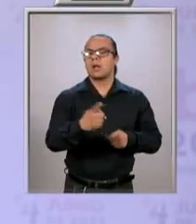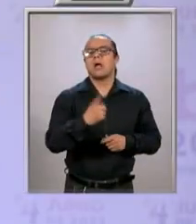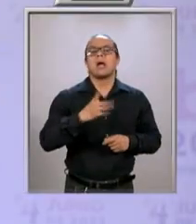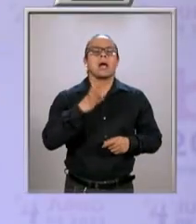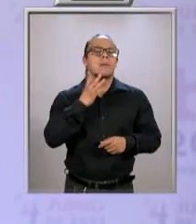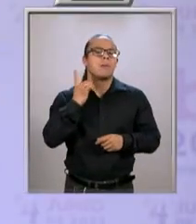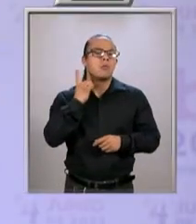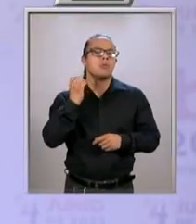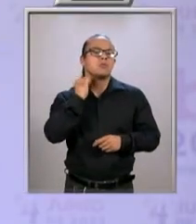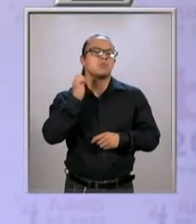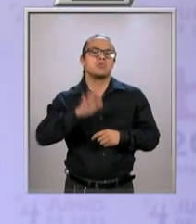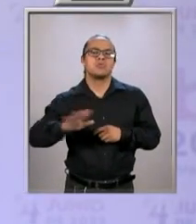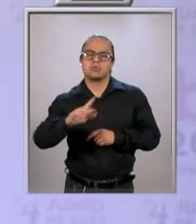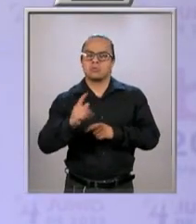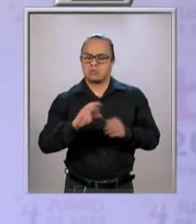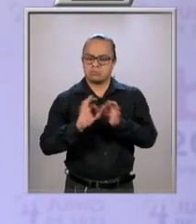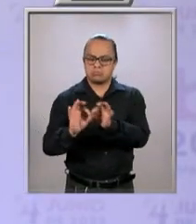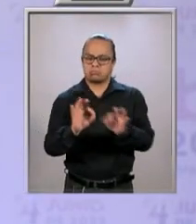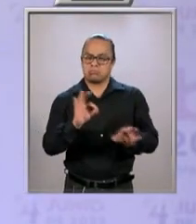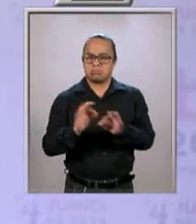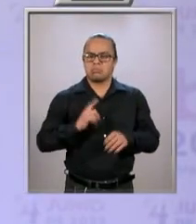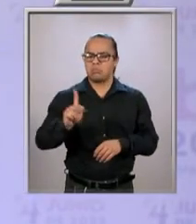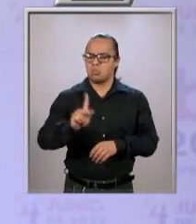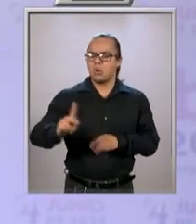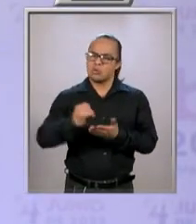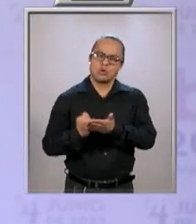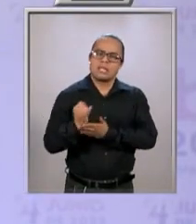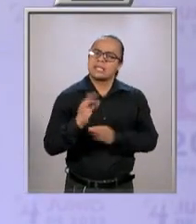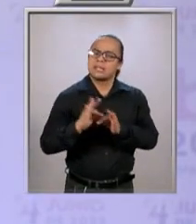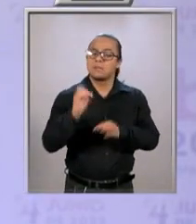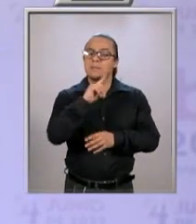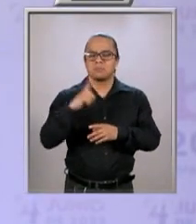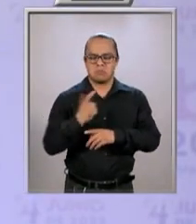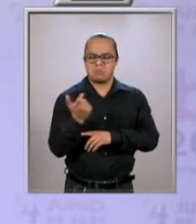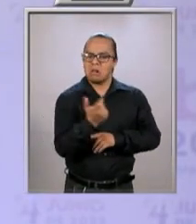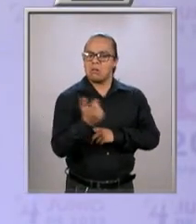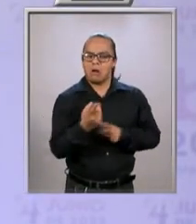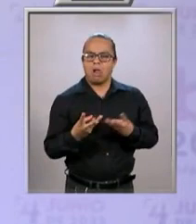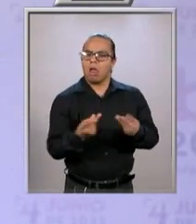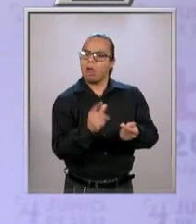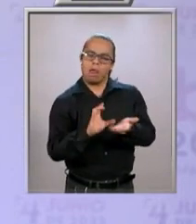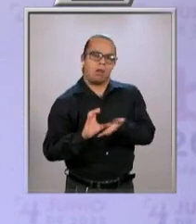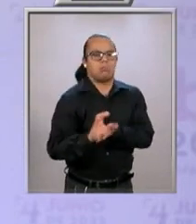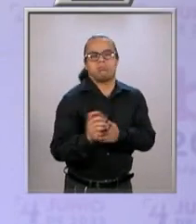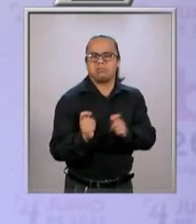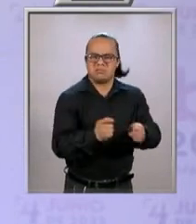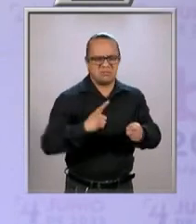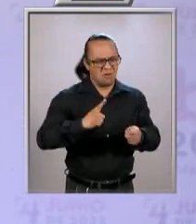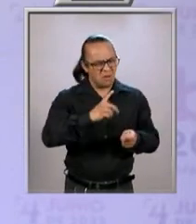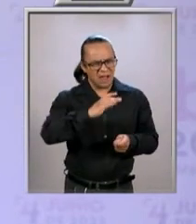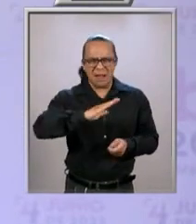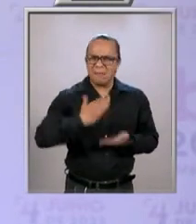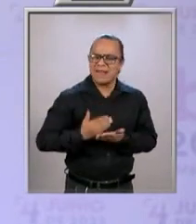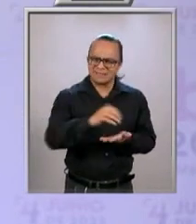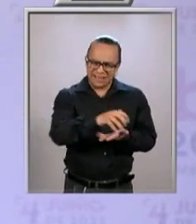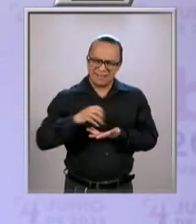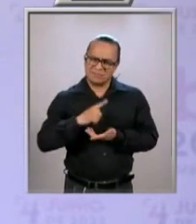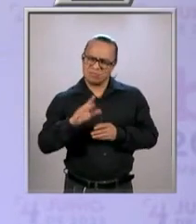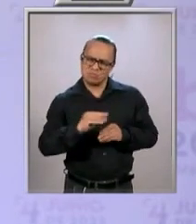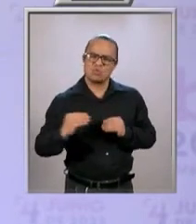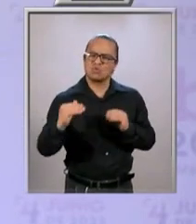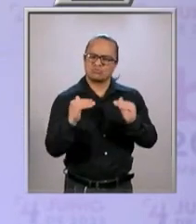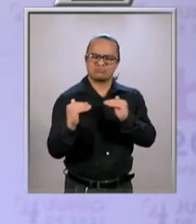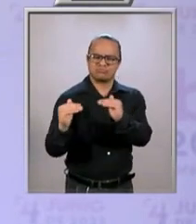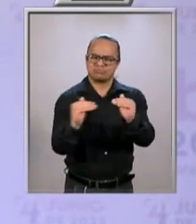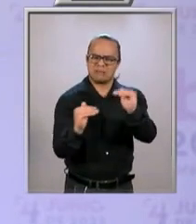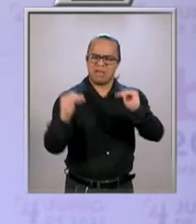si el pueblo pone que el pueblo quite se alimenea los gastos innecesarios mediante una política Ya basta de tanto privilegio y tanto lujo a